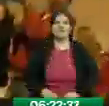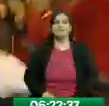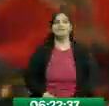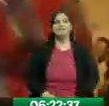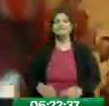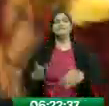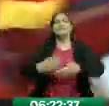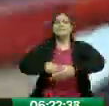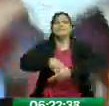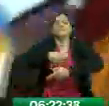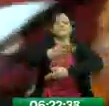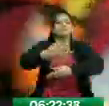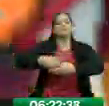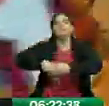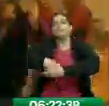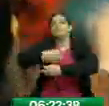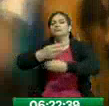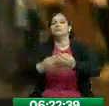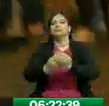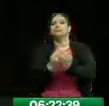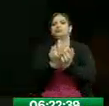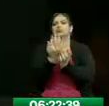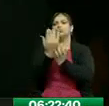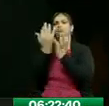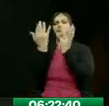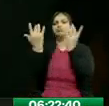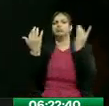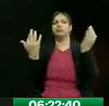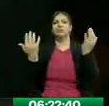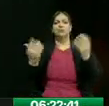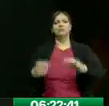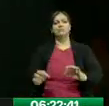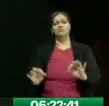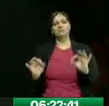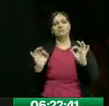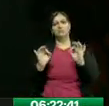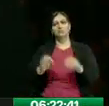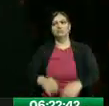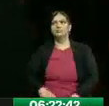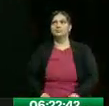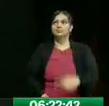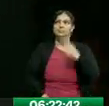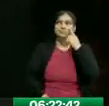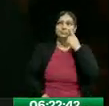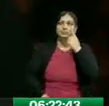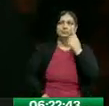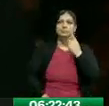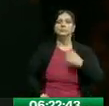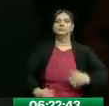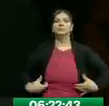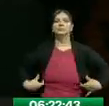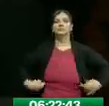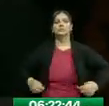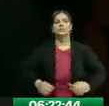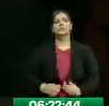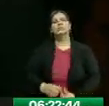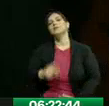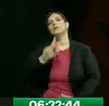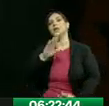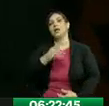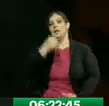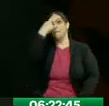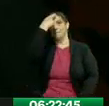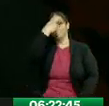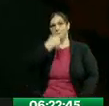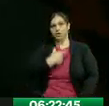dualidad propia de la cosmovisión andina. Pero el Ayahuma es un personaje que para poder participar tiene que purificarse. Es